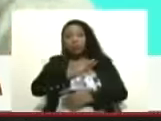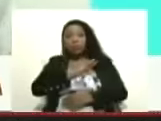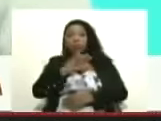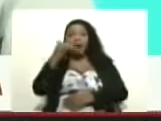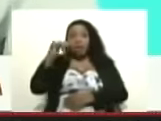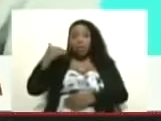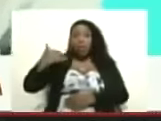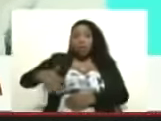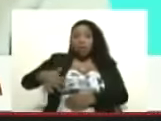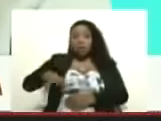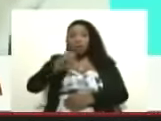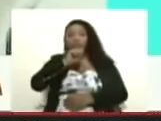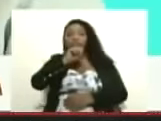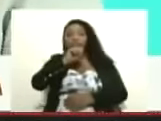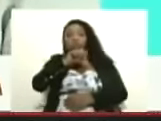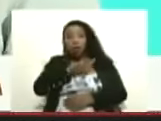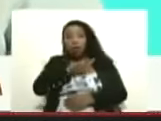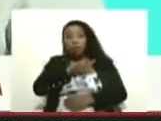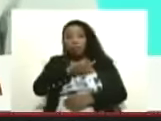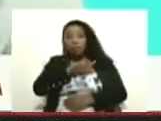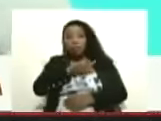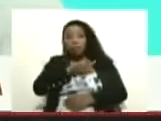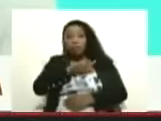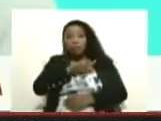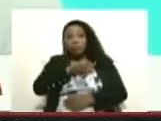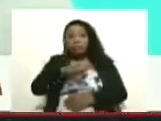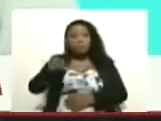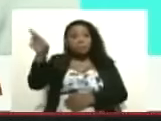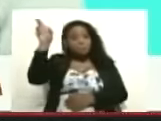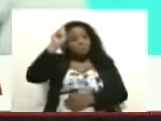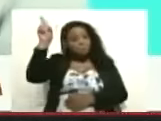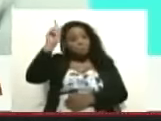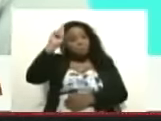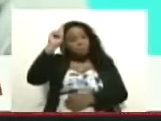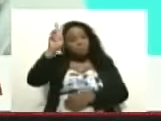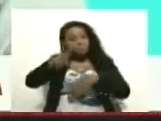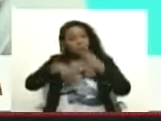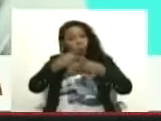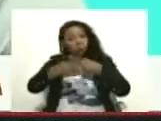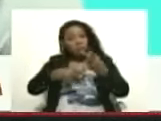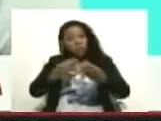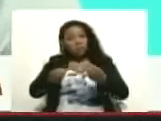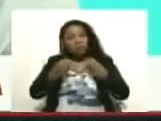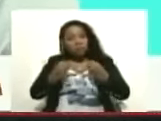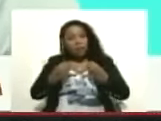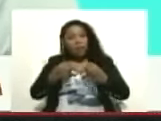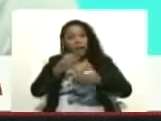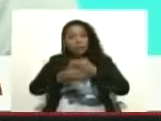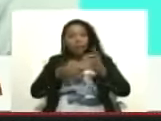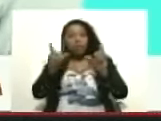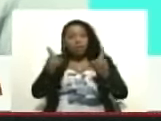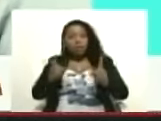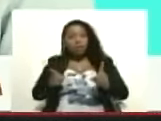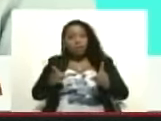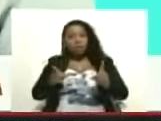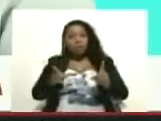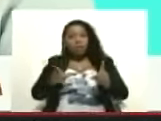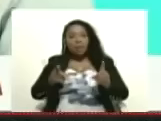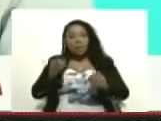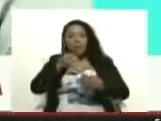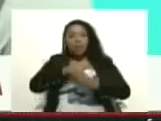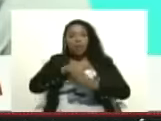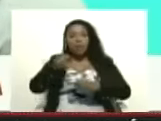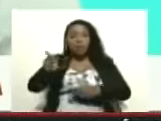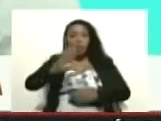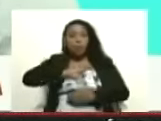derecho histórico todo el derecho eh toda la la la razón jurídica y política para tomar las decisiones Que decida tomar dentro de